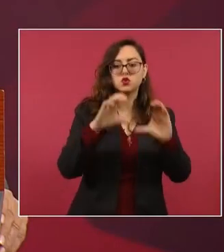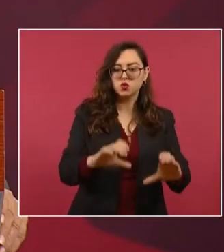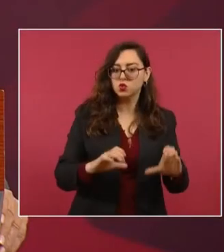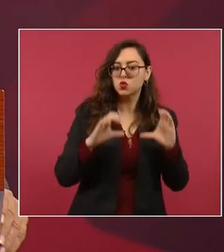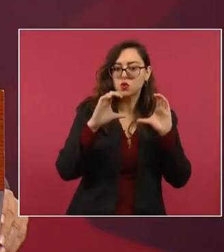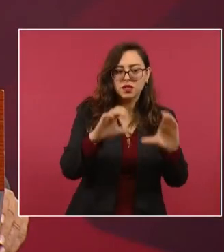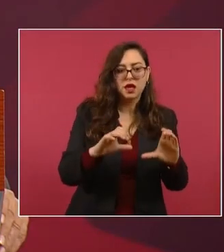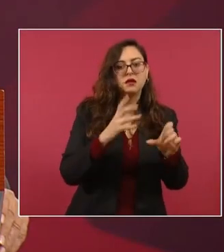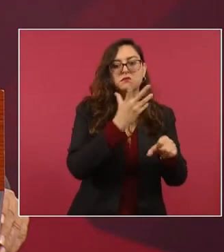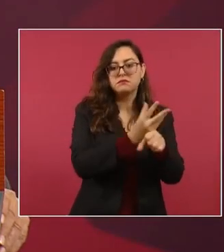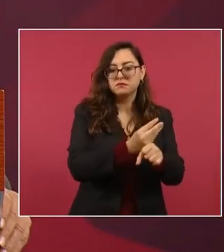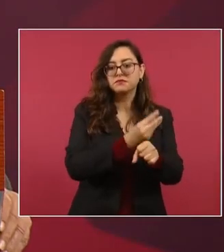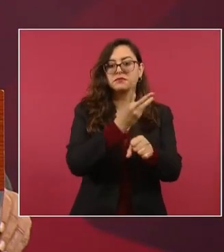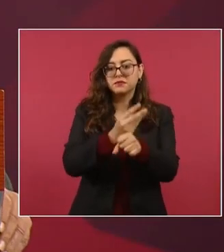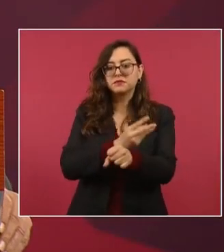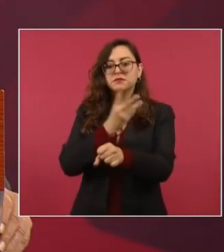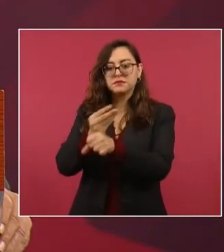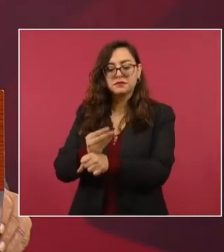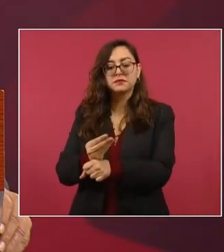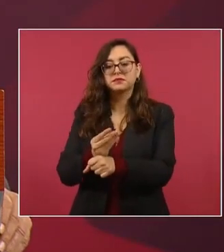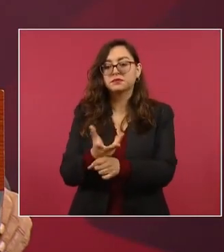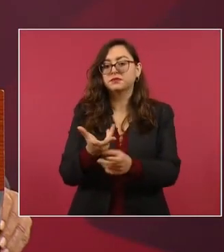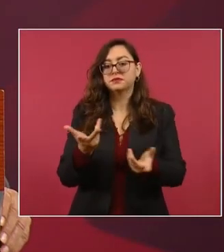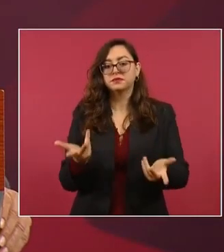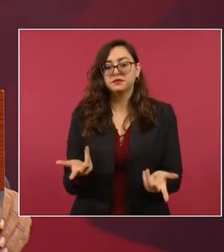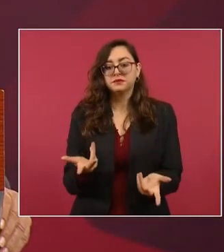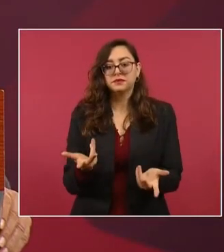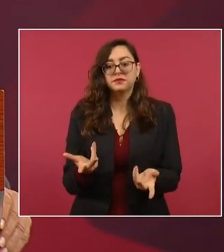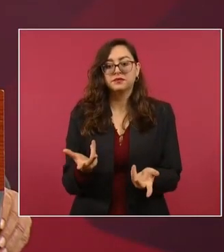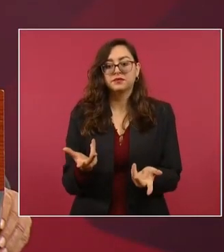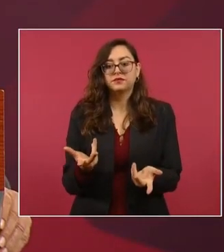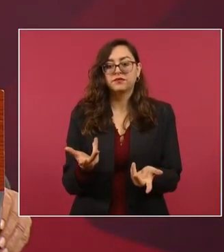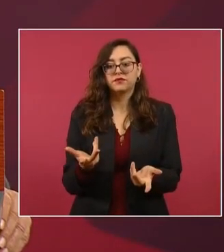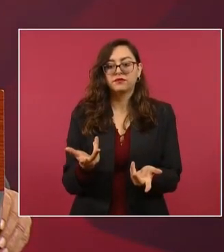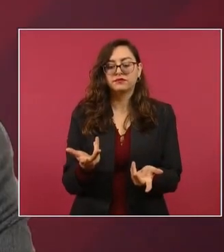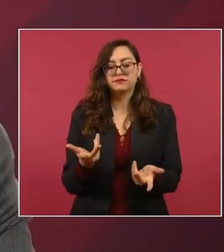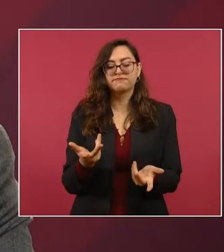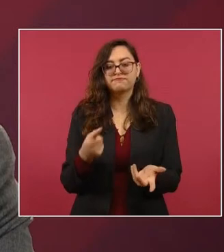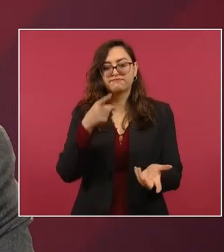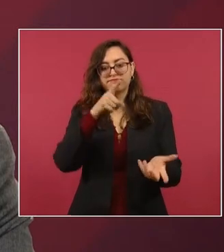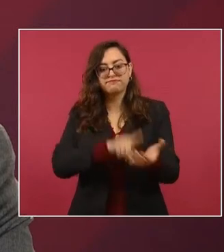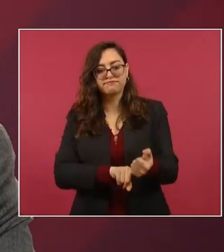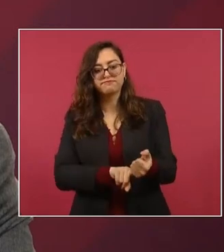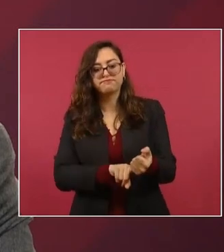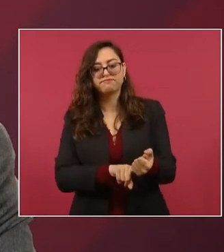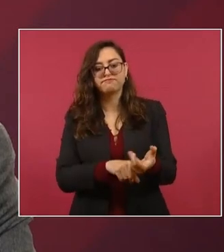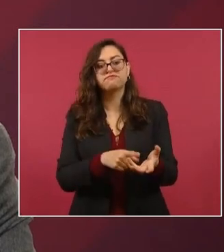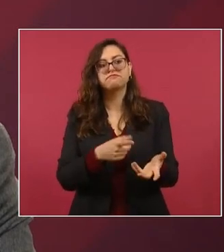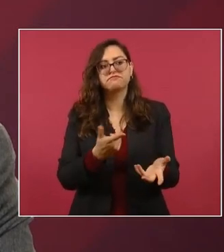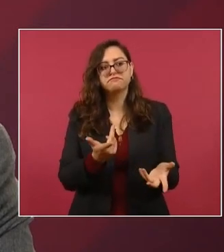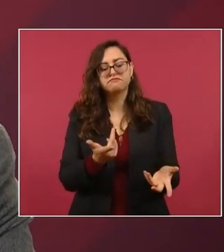pues obras que son muy útiles.